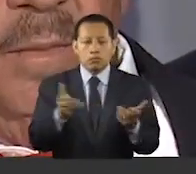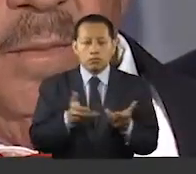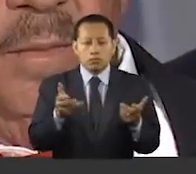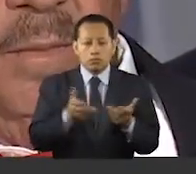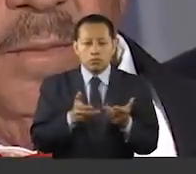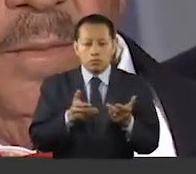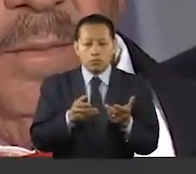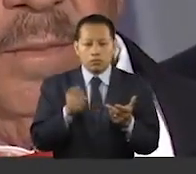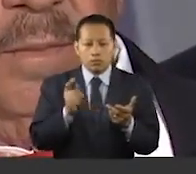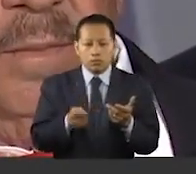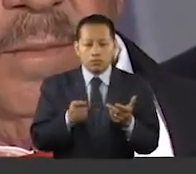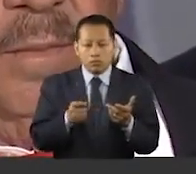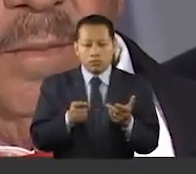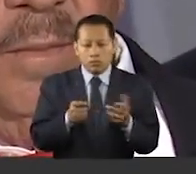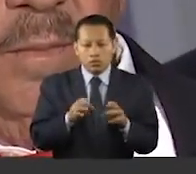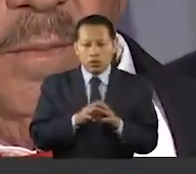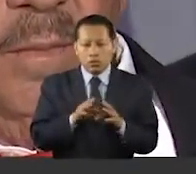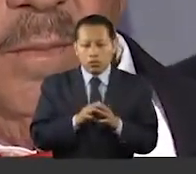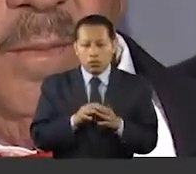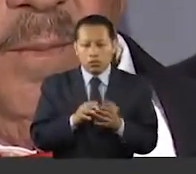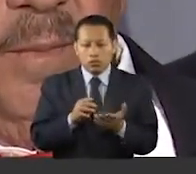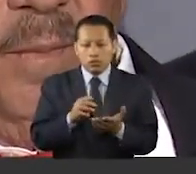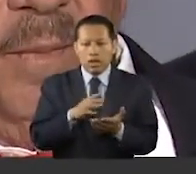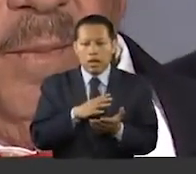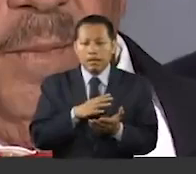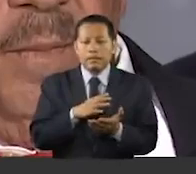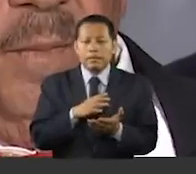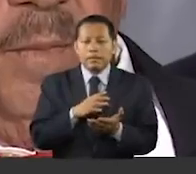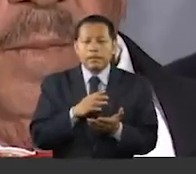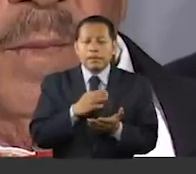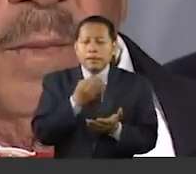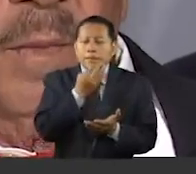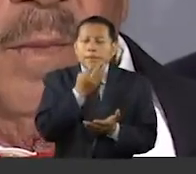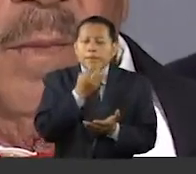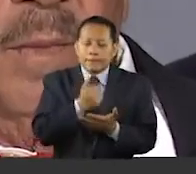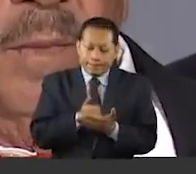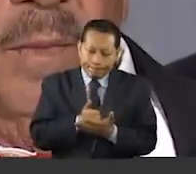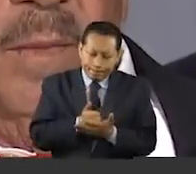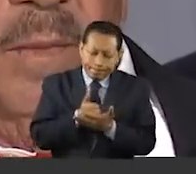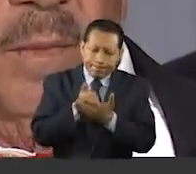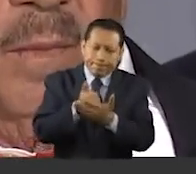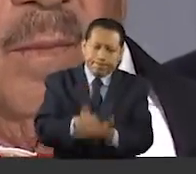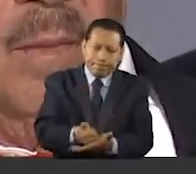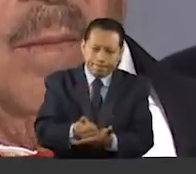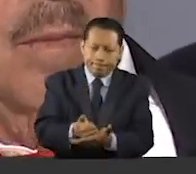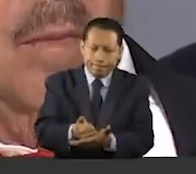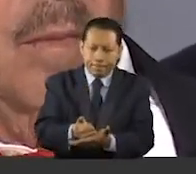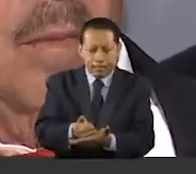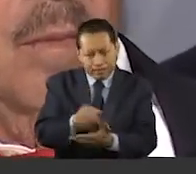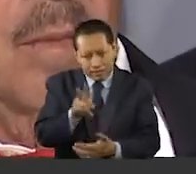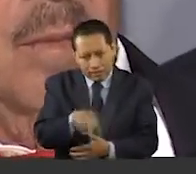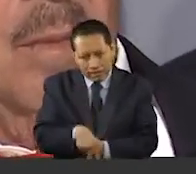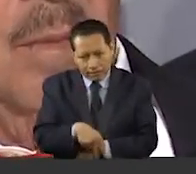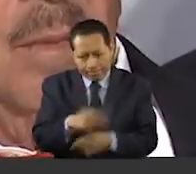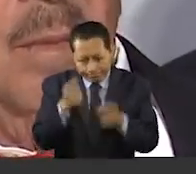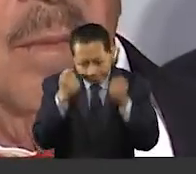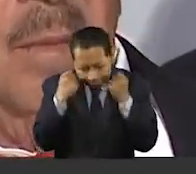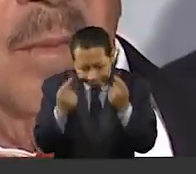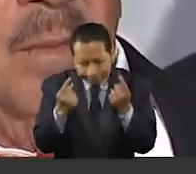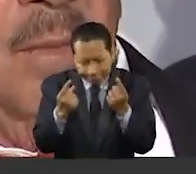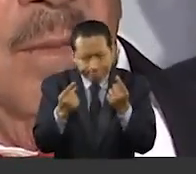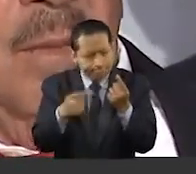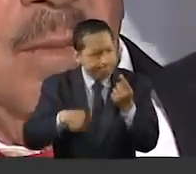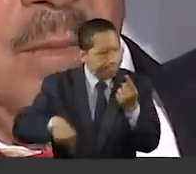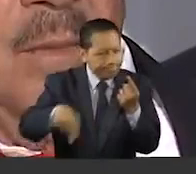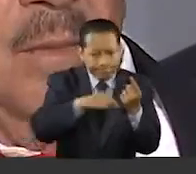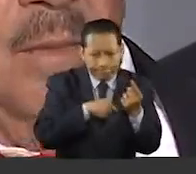hacemos Es un granito de arena que les reconozco y le agradezco a mis compañeras y